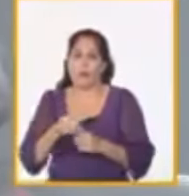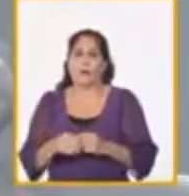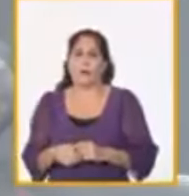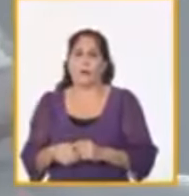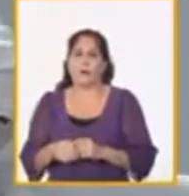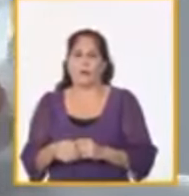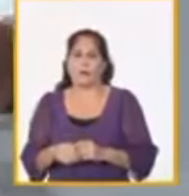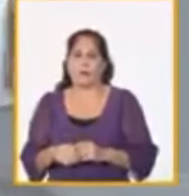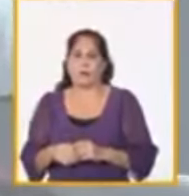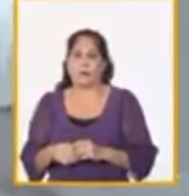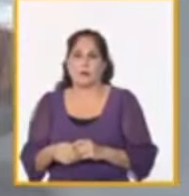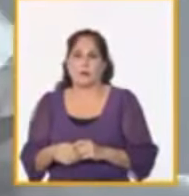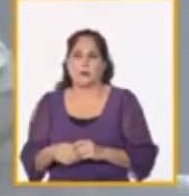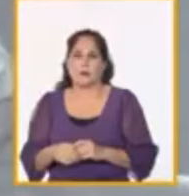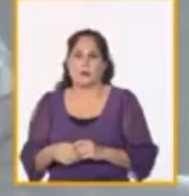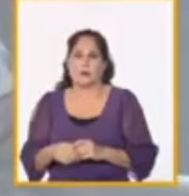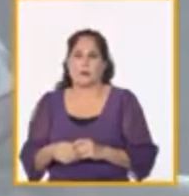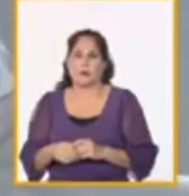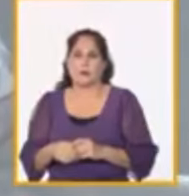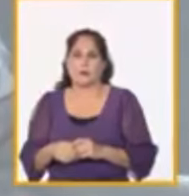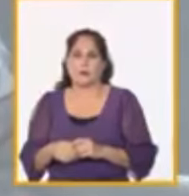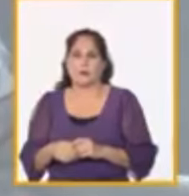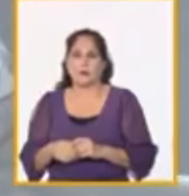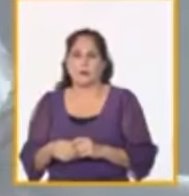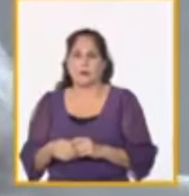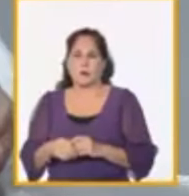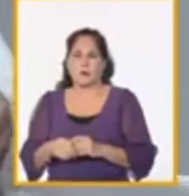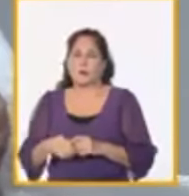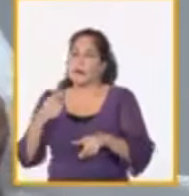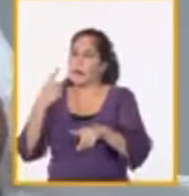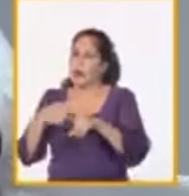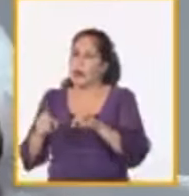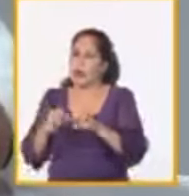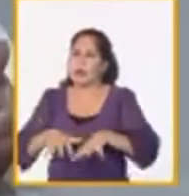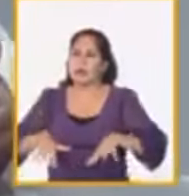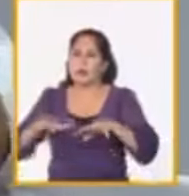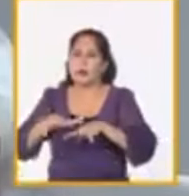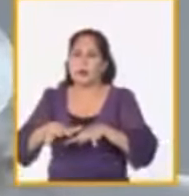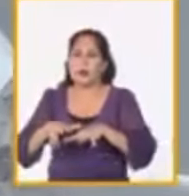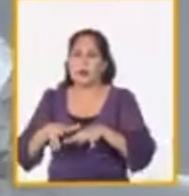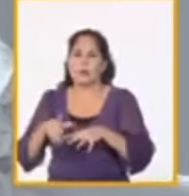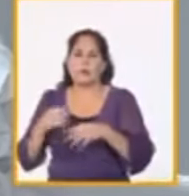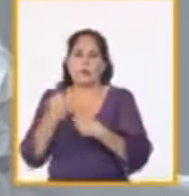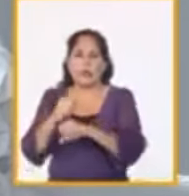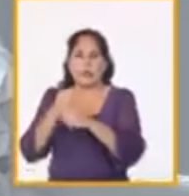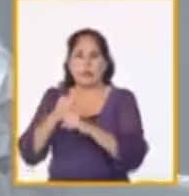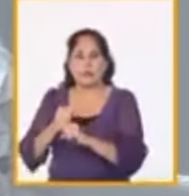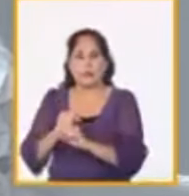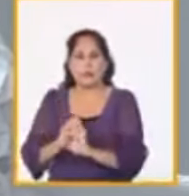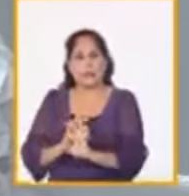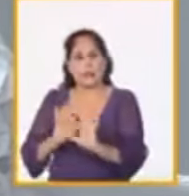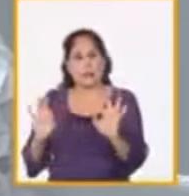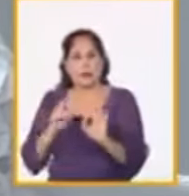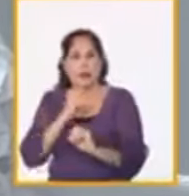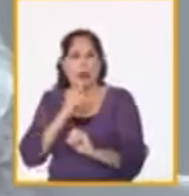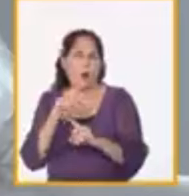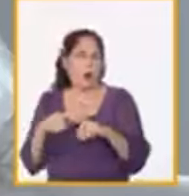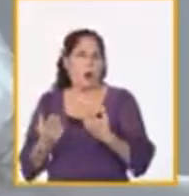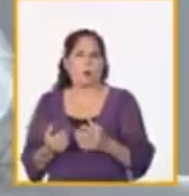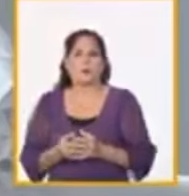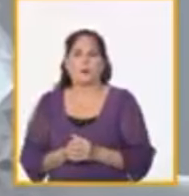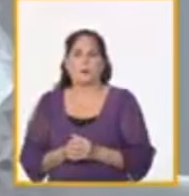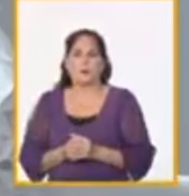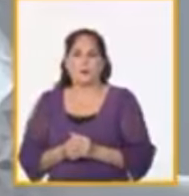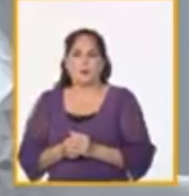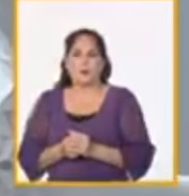final, dentro de los retos, voy a decir otros problemas que tenemos con el saneamiento y que quiero explicárselo a la población. Hasta